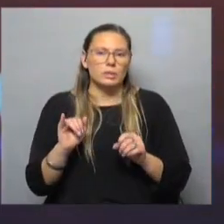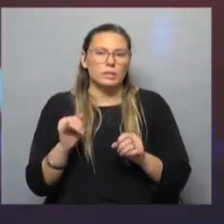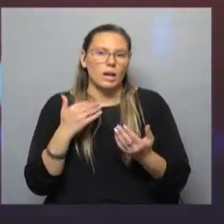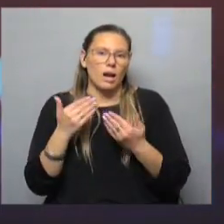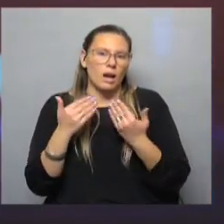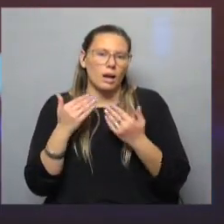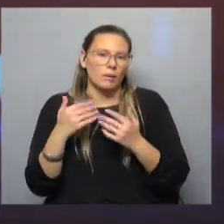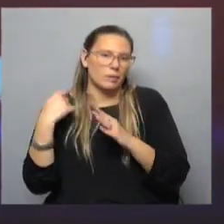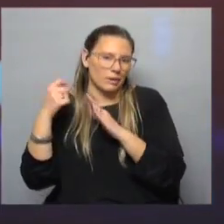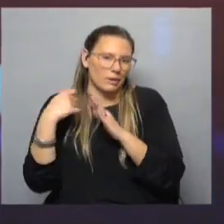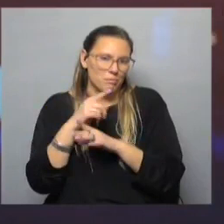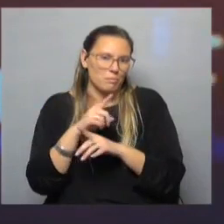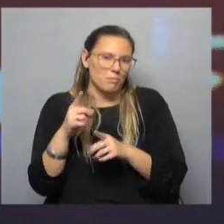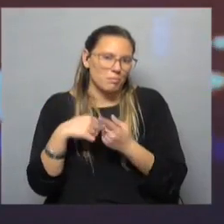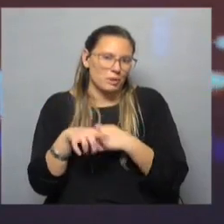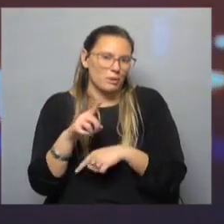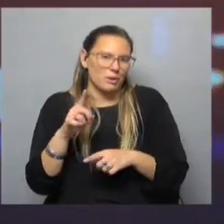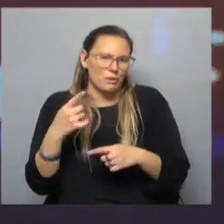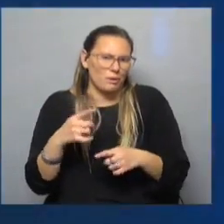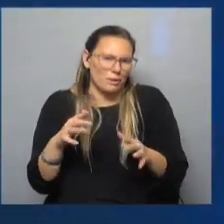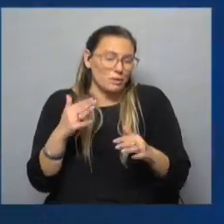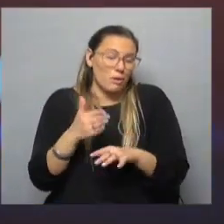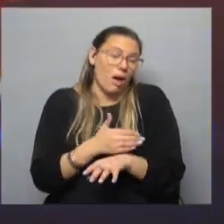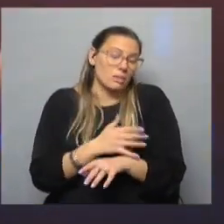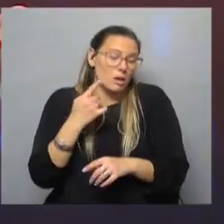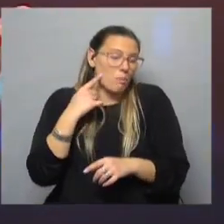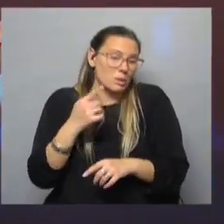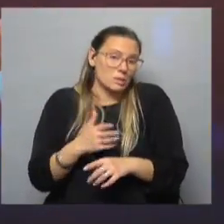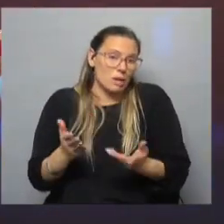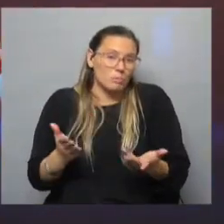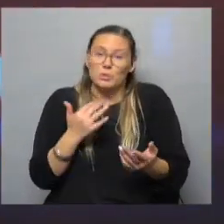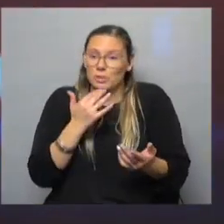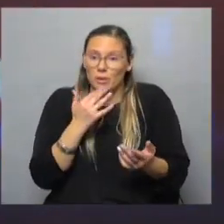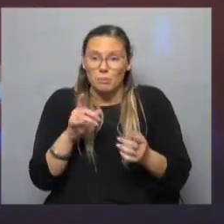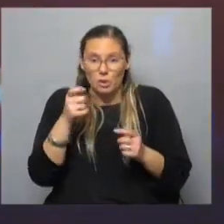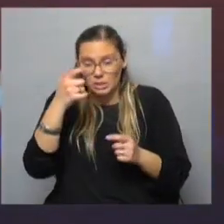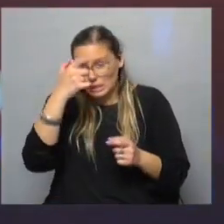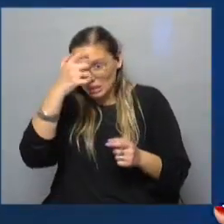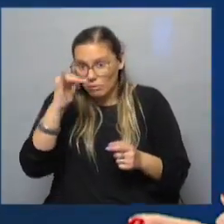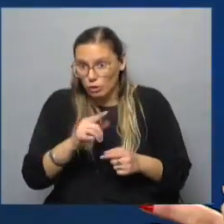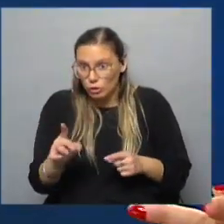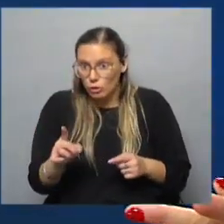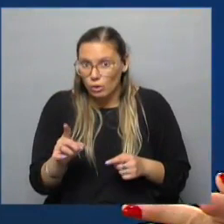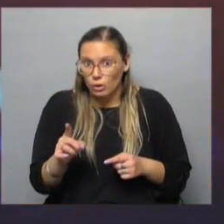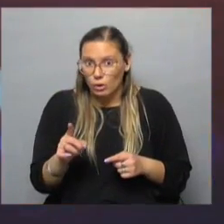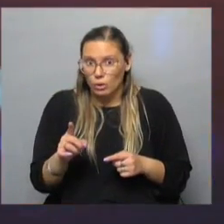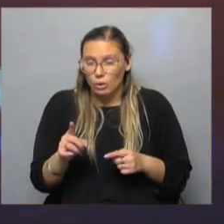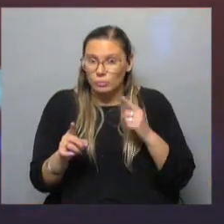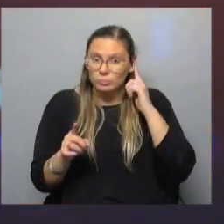Eso salió en el rodaje, no era nada pero premeditado, no, no, no lo sabíamos. ¿No es científico o es científico?